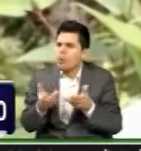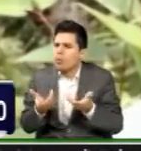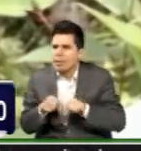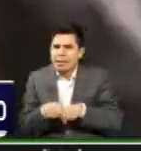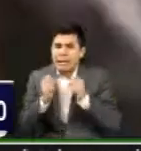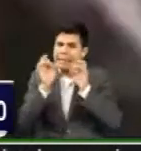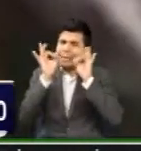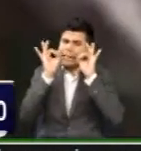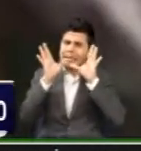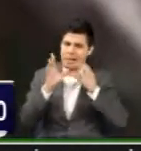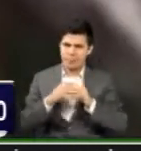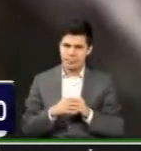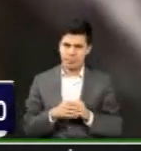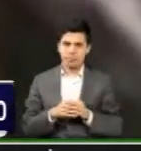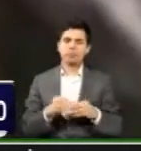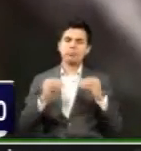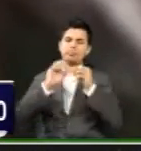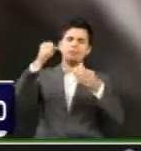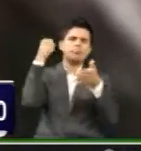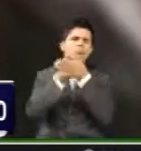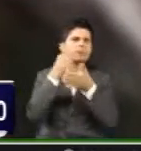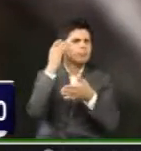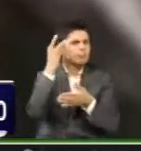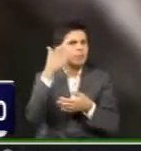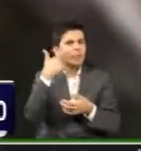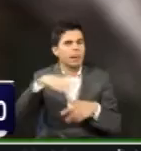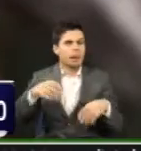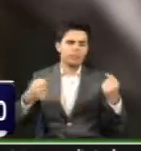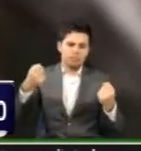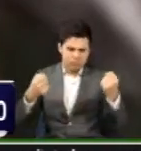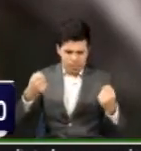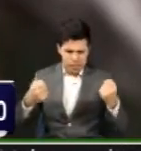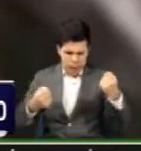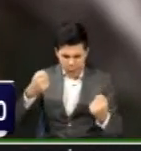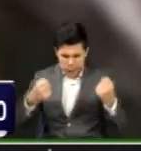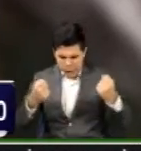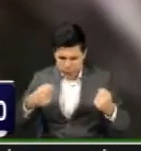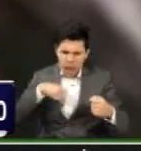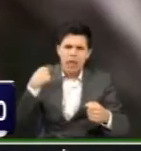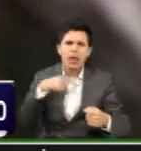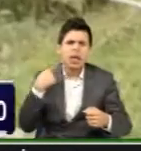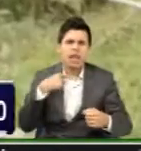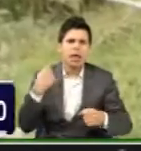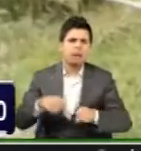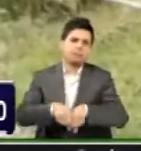Igualmente trascendió que el incidente fue motivado por fallas mecánicas del vehículo. Sí.